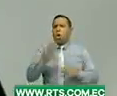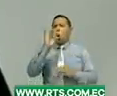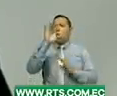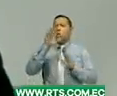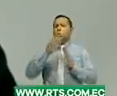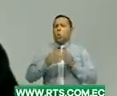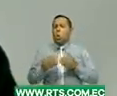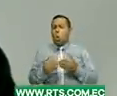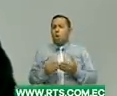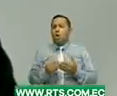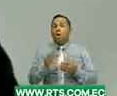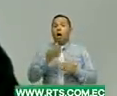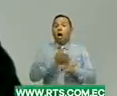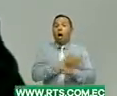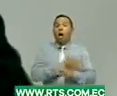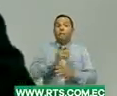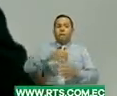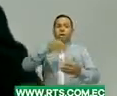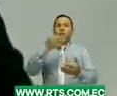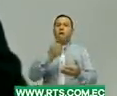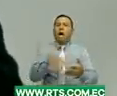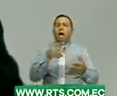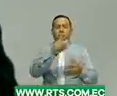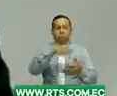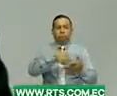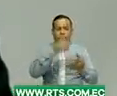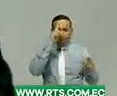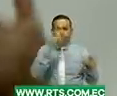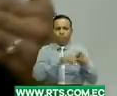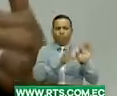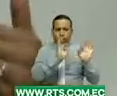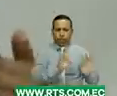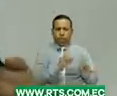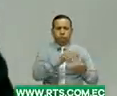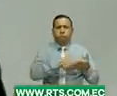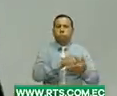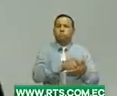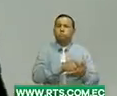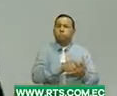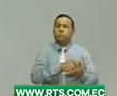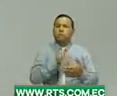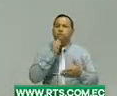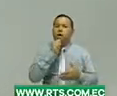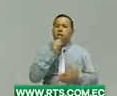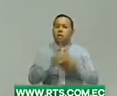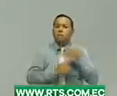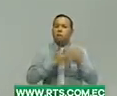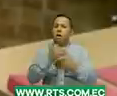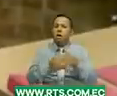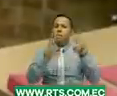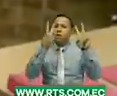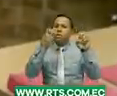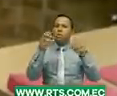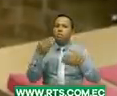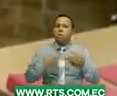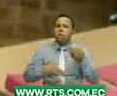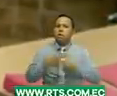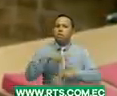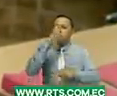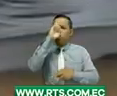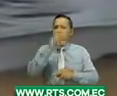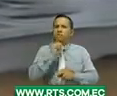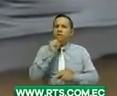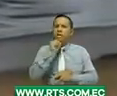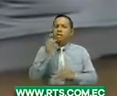de manera técnica, sino que es producto de una negociación sin haber seguido los parámetros que correspondían. Aquí son procesadas